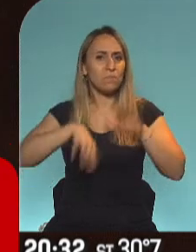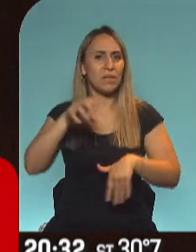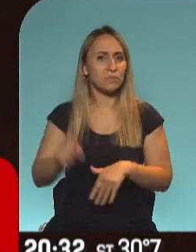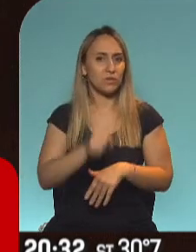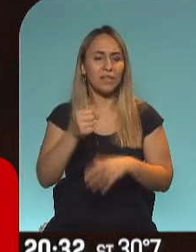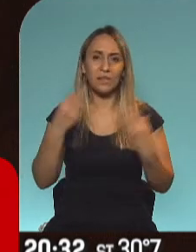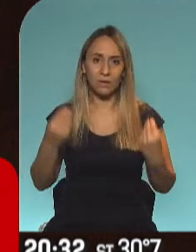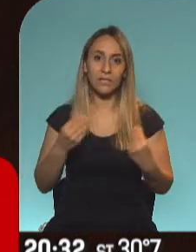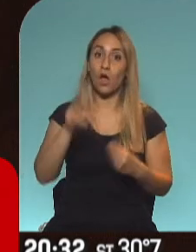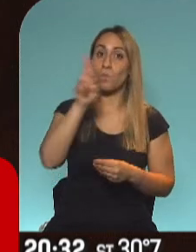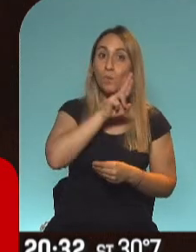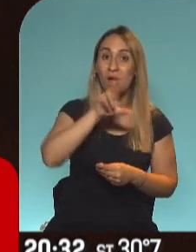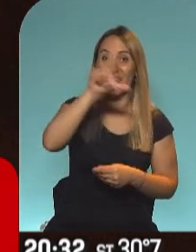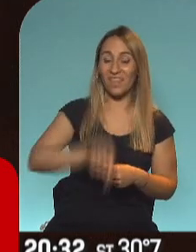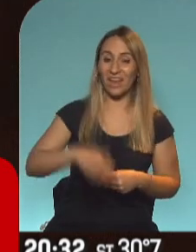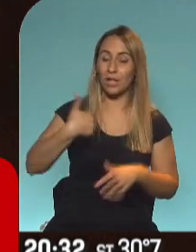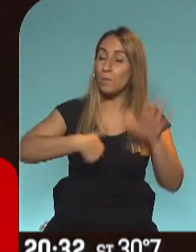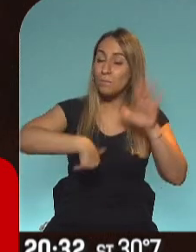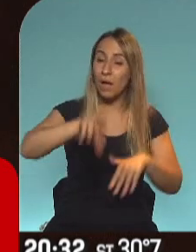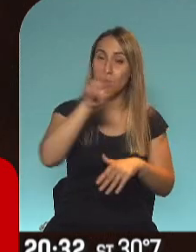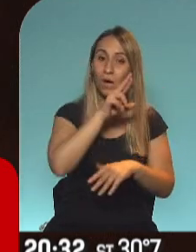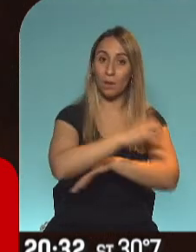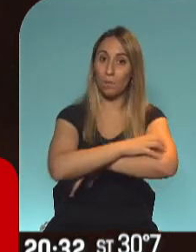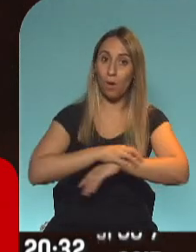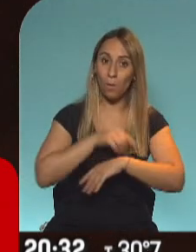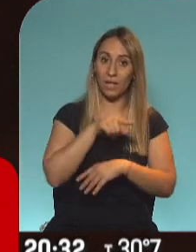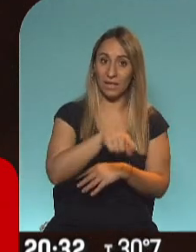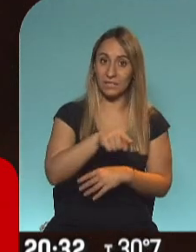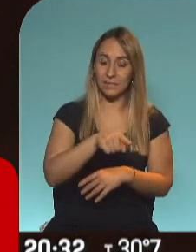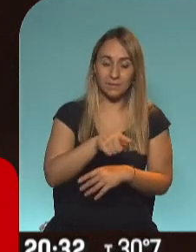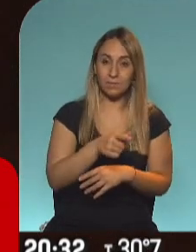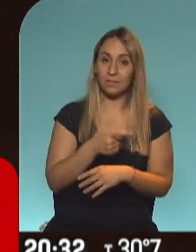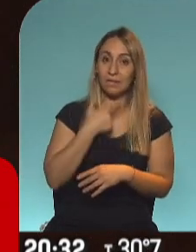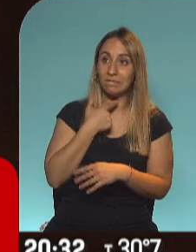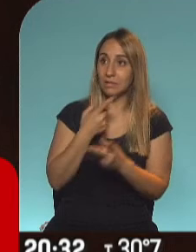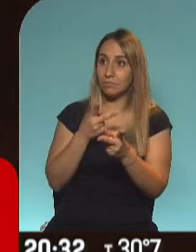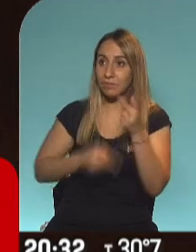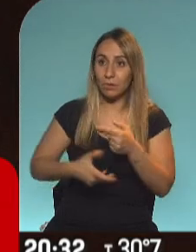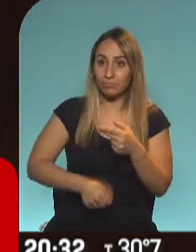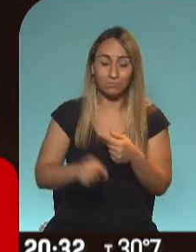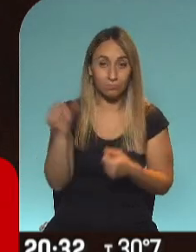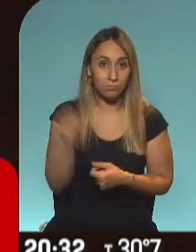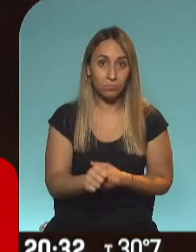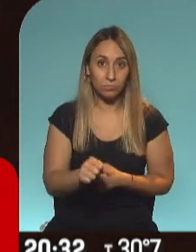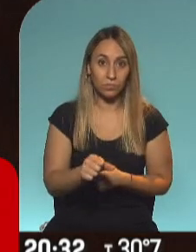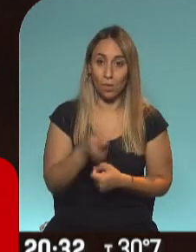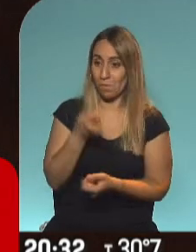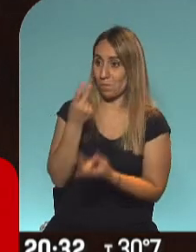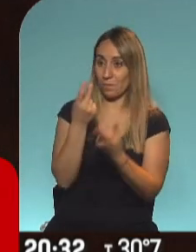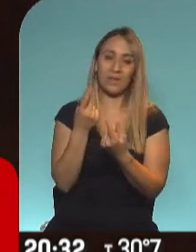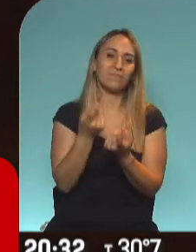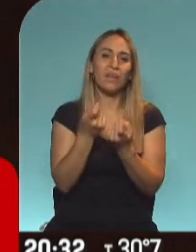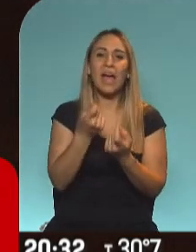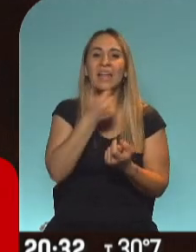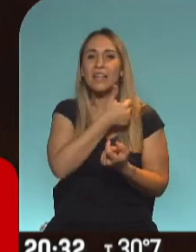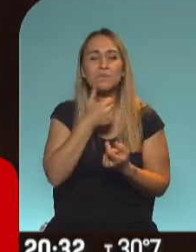que las mujeres argentinas, sobre todo las mujeres pobres, que son las que no llegan a los procedimientos, que hay que aclararlo, son con medicamentos, no